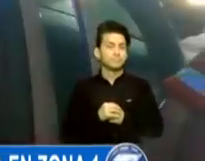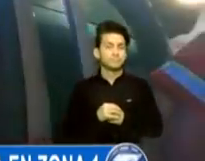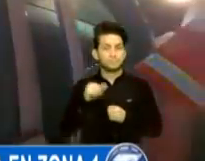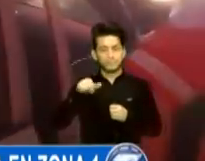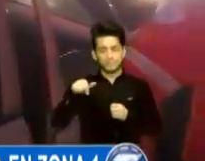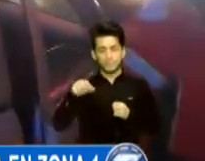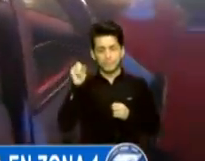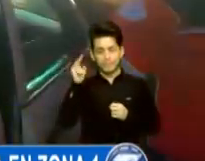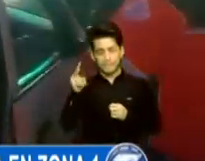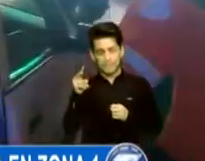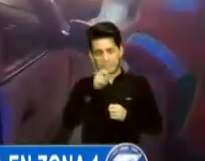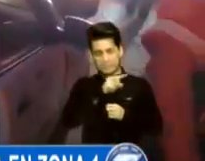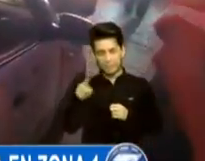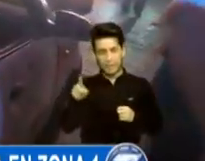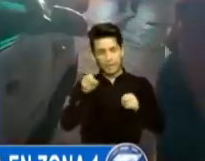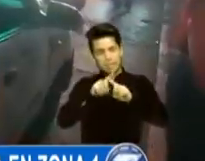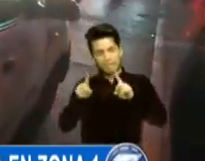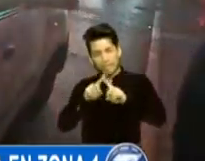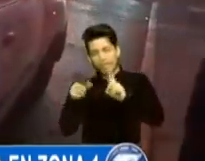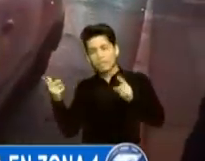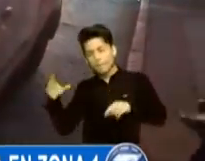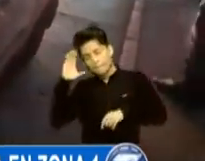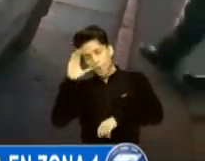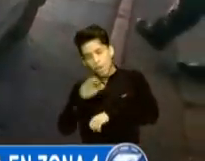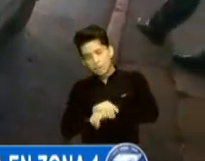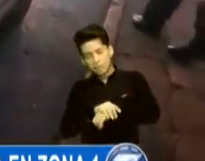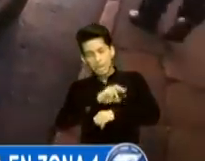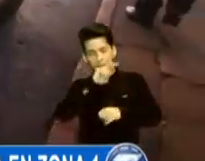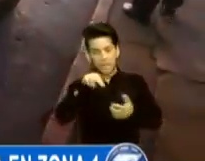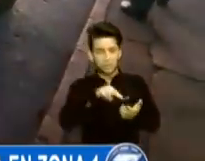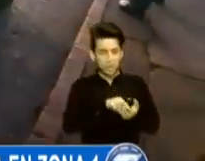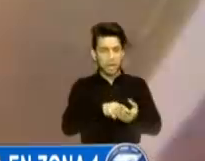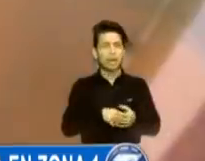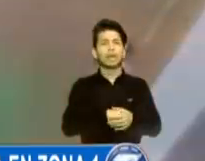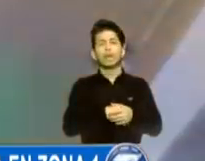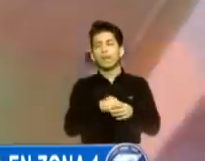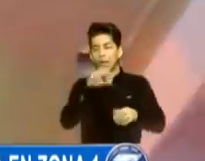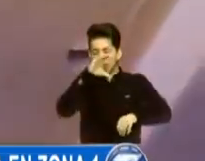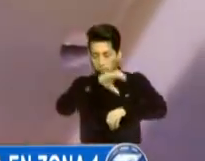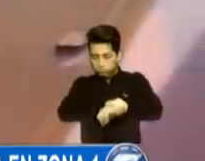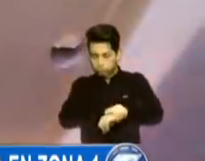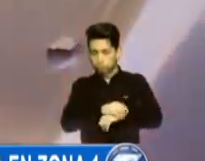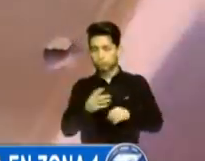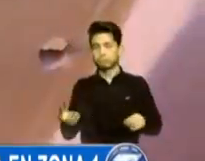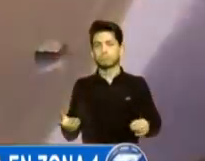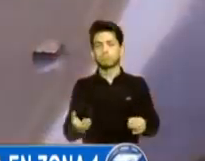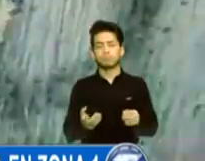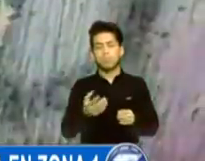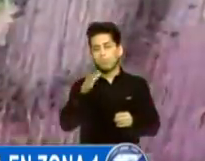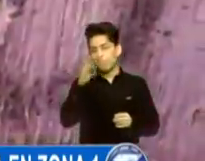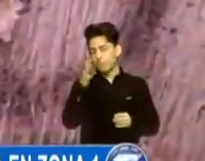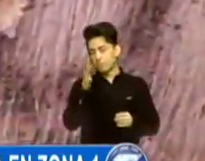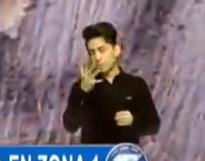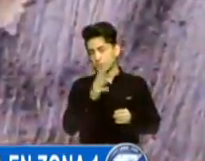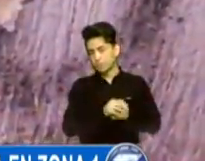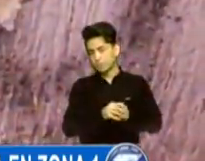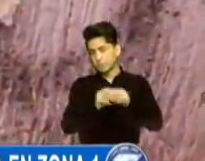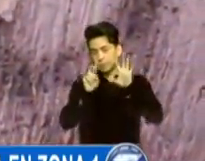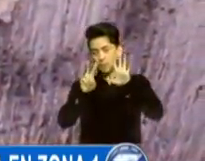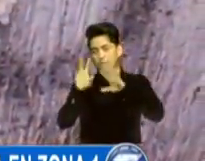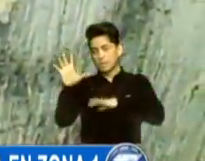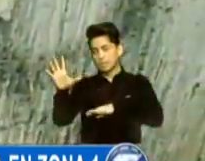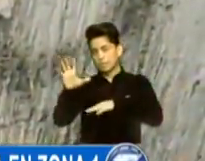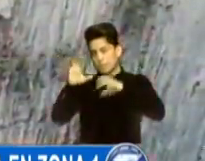hay distintas acciones por parte de la Policía Nacional Civil. Se han capturado a más de 75